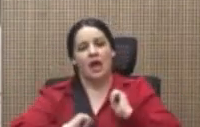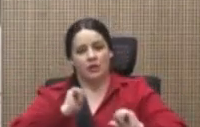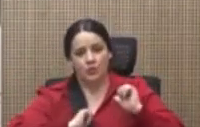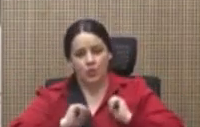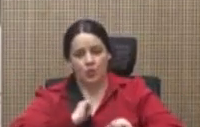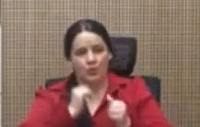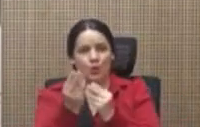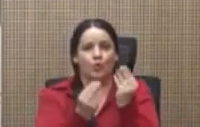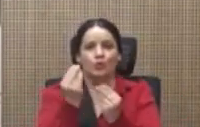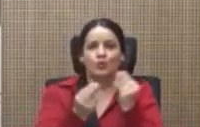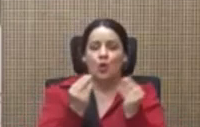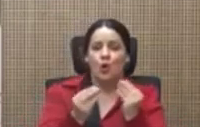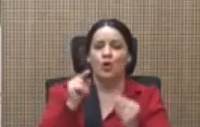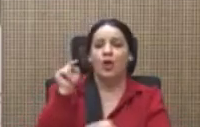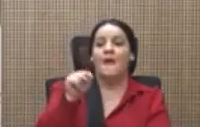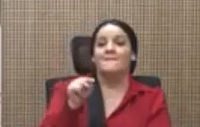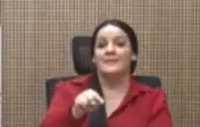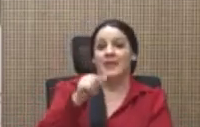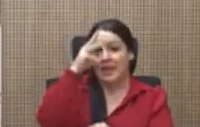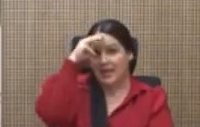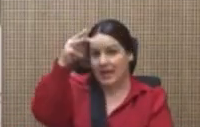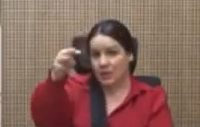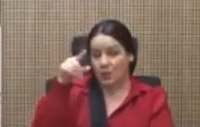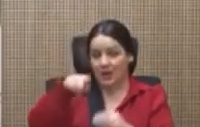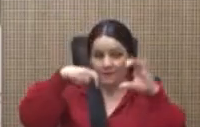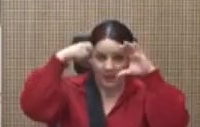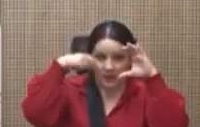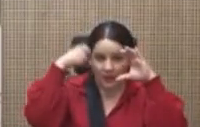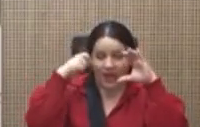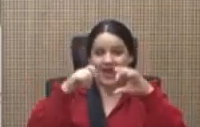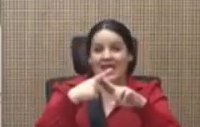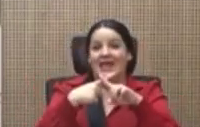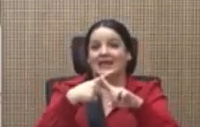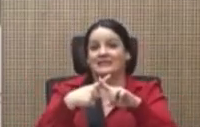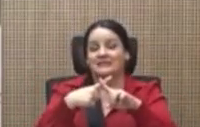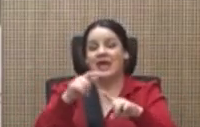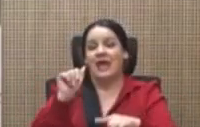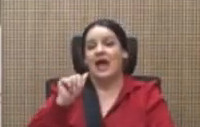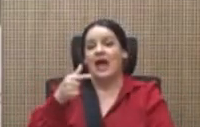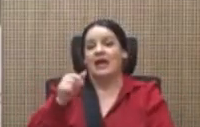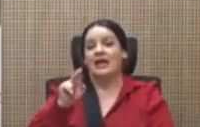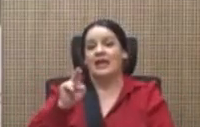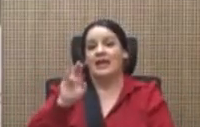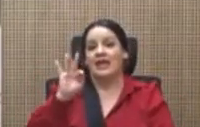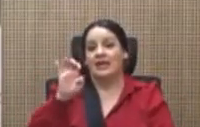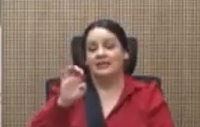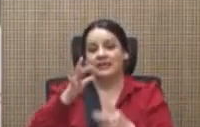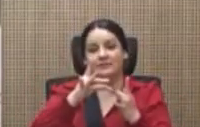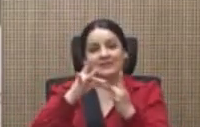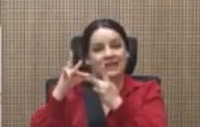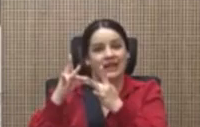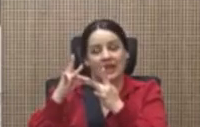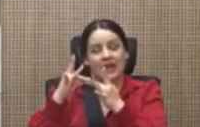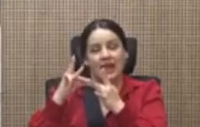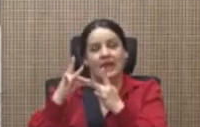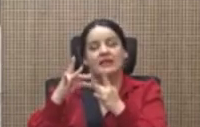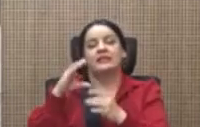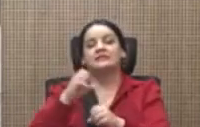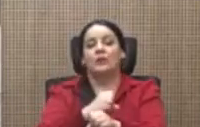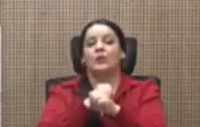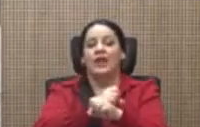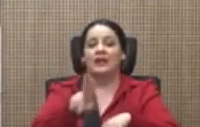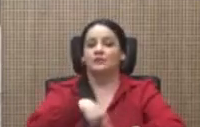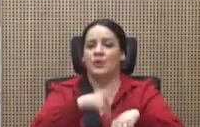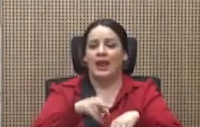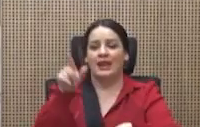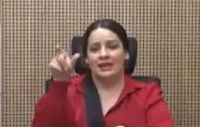en la película se narra la historia real del ex agente especializado del departamento de seguridad nacional Tim ballart el